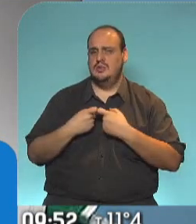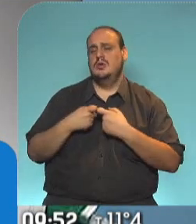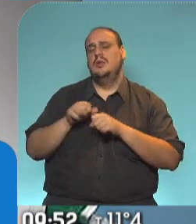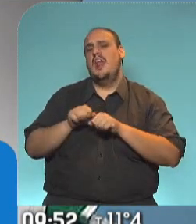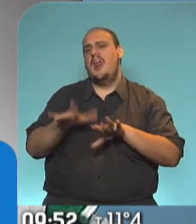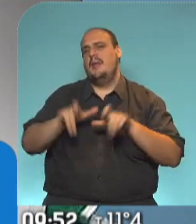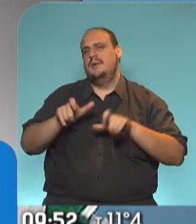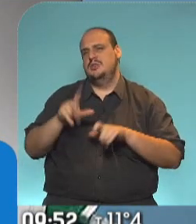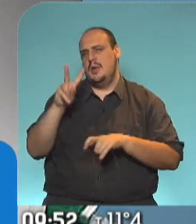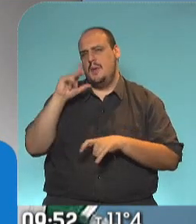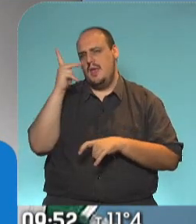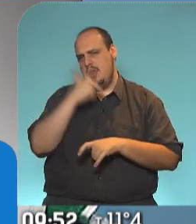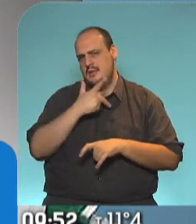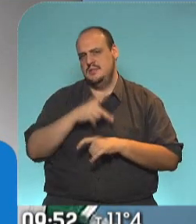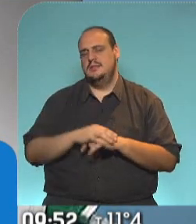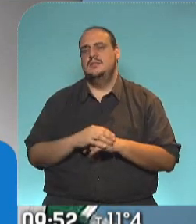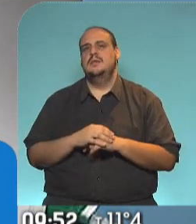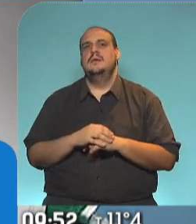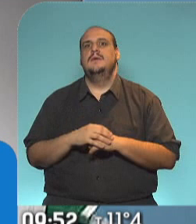esto es un trabajo